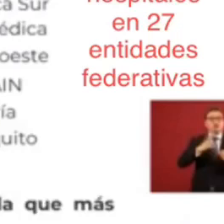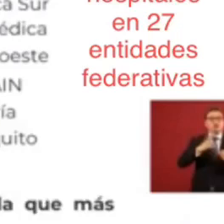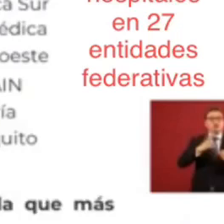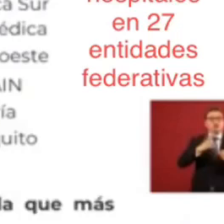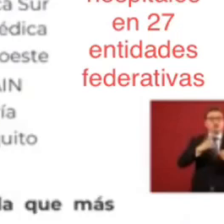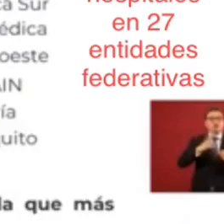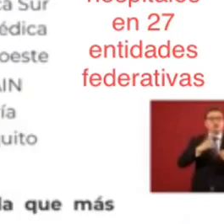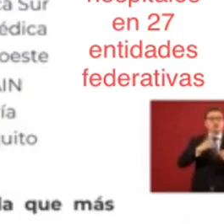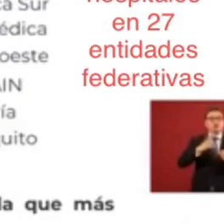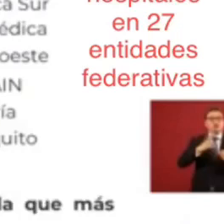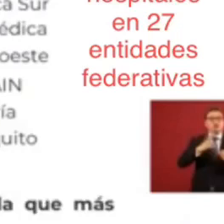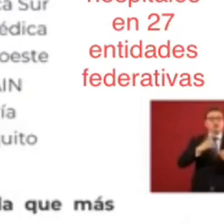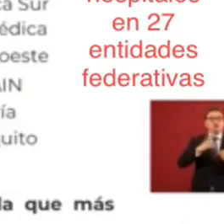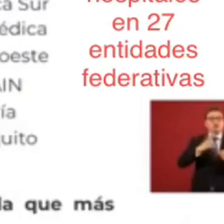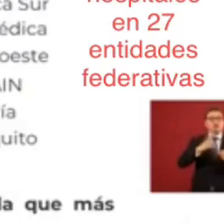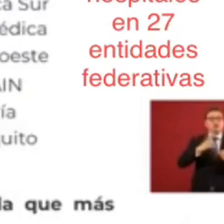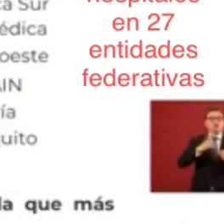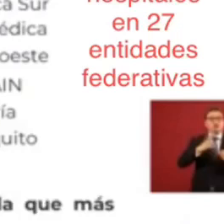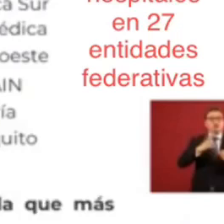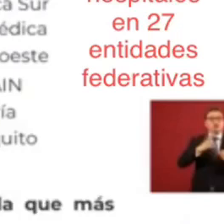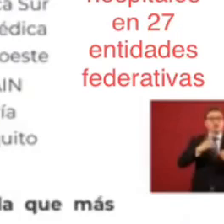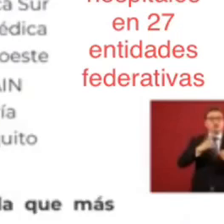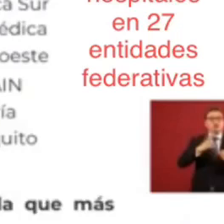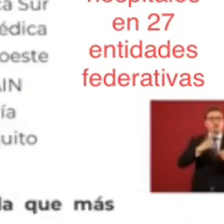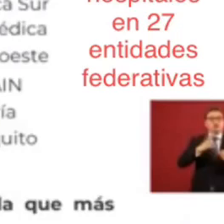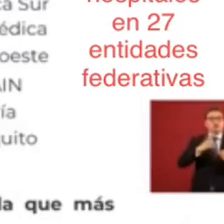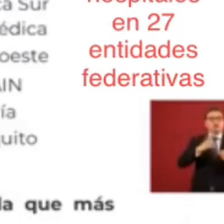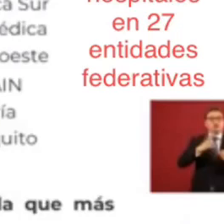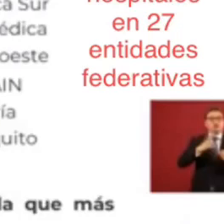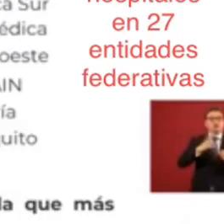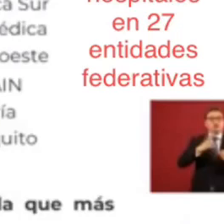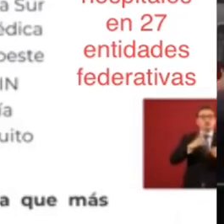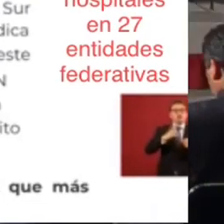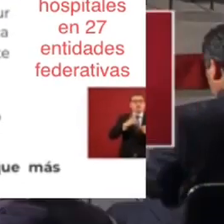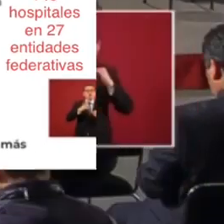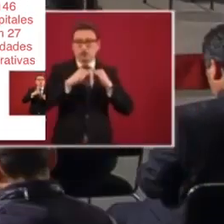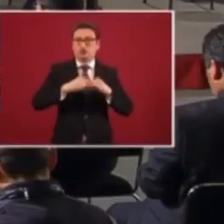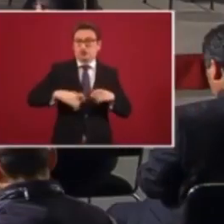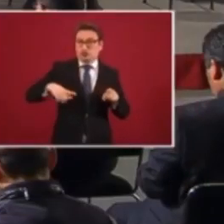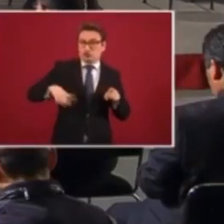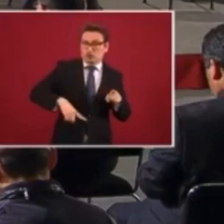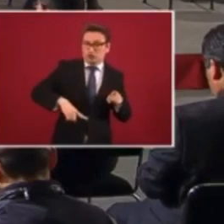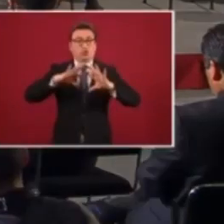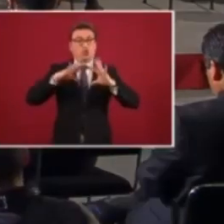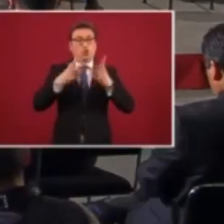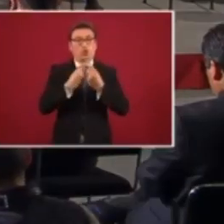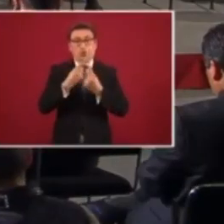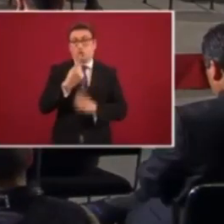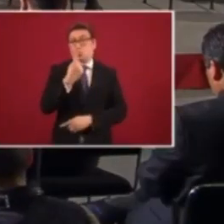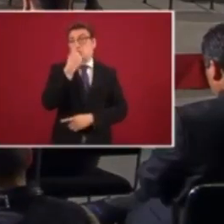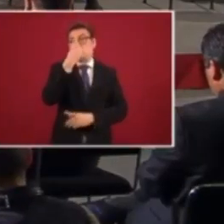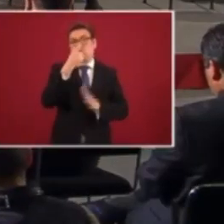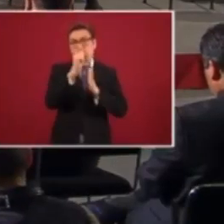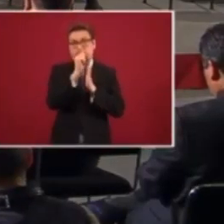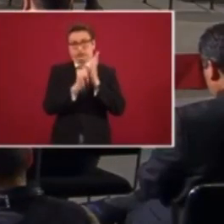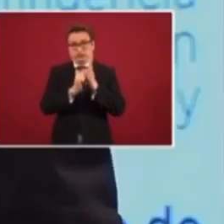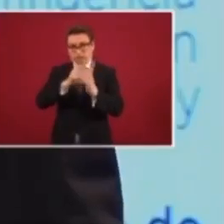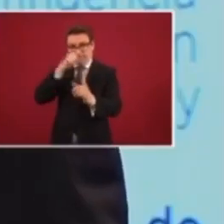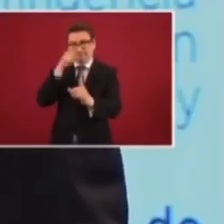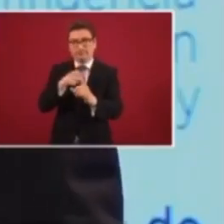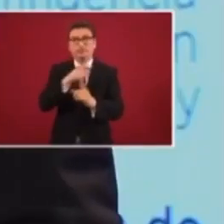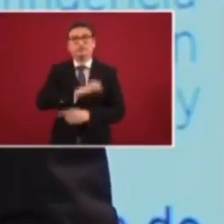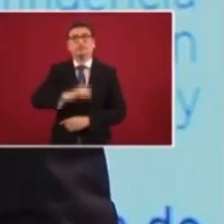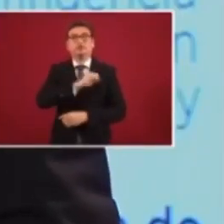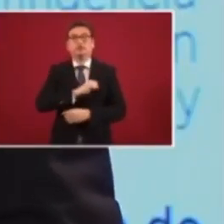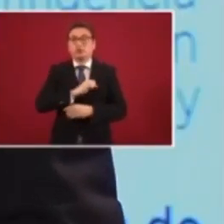y se establece un frente común entre las instituciones públicas y las instituciones privadas. A través del convenio